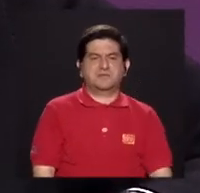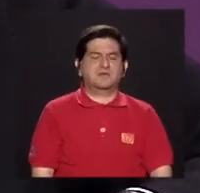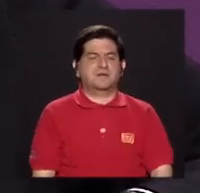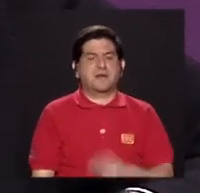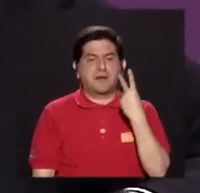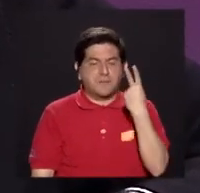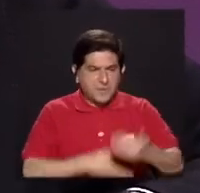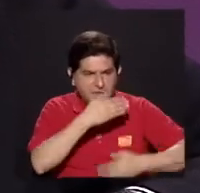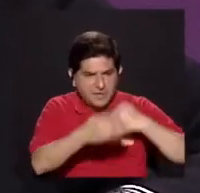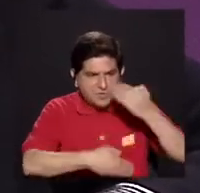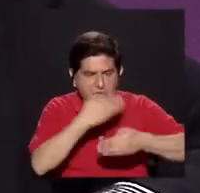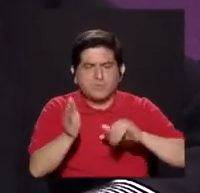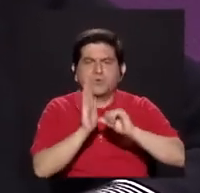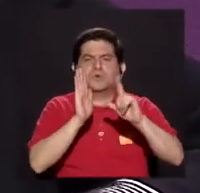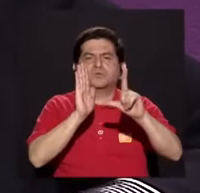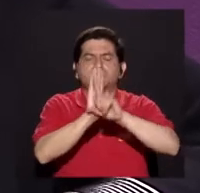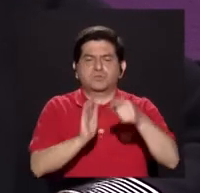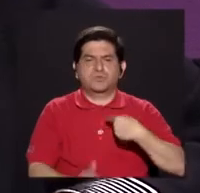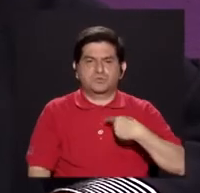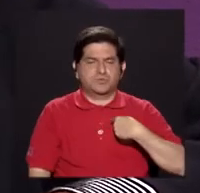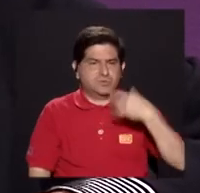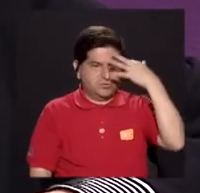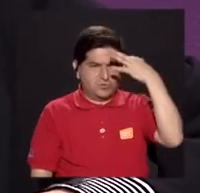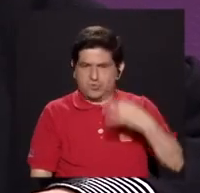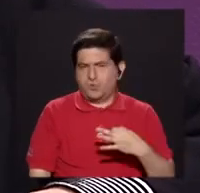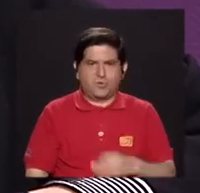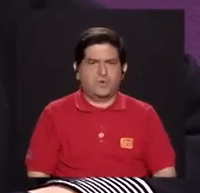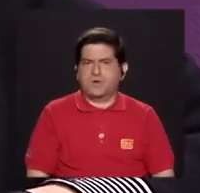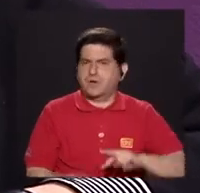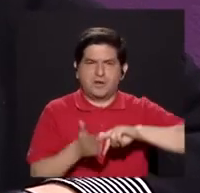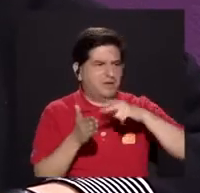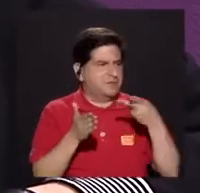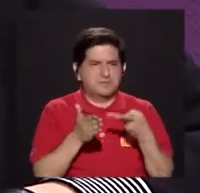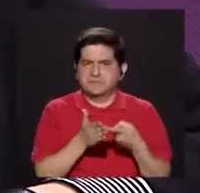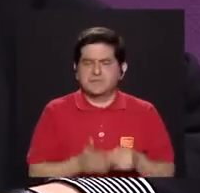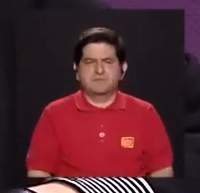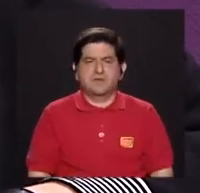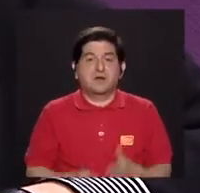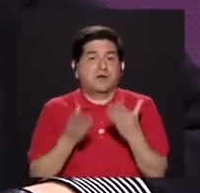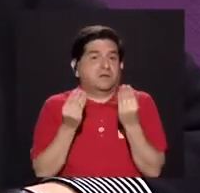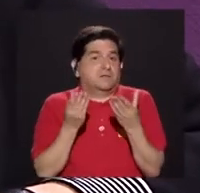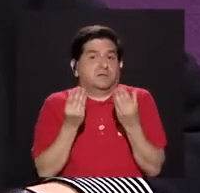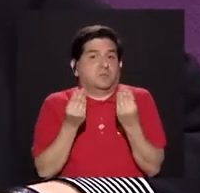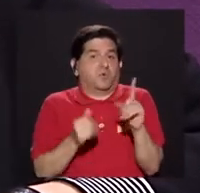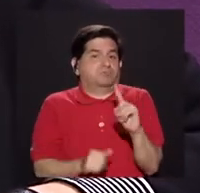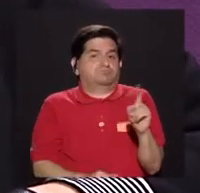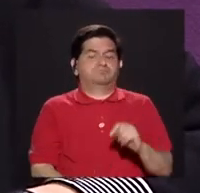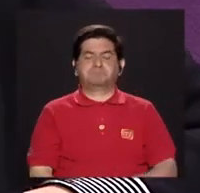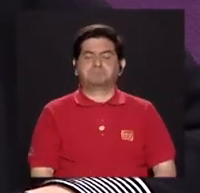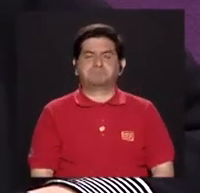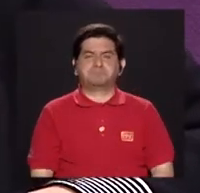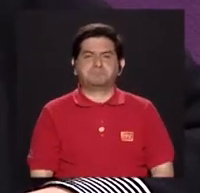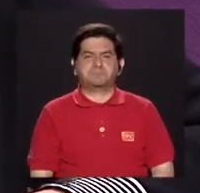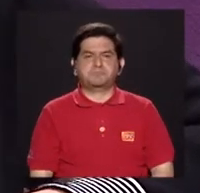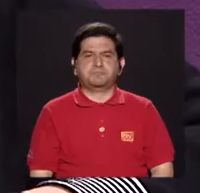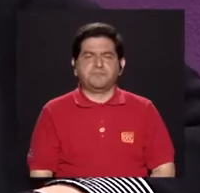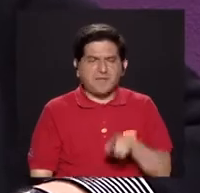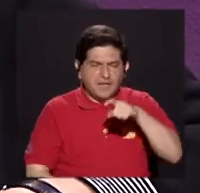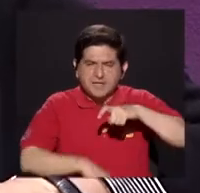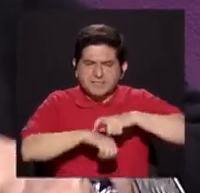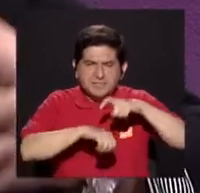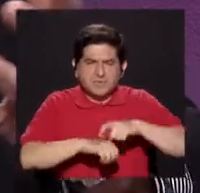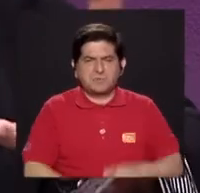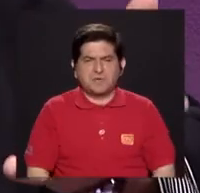la dinámica de la Asamblea Legislativa, yo no creo que haya provocado, digamos, gran temor. O sea, yo creo que se estaban